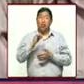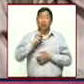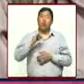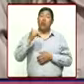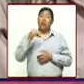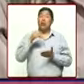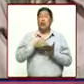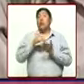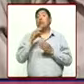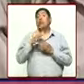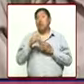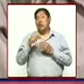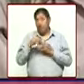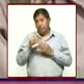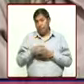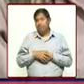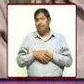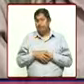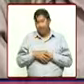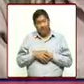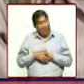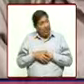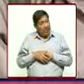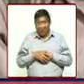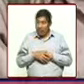$10,000 prestado del banco todavía.